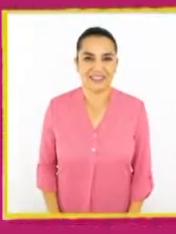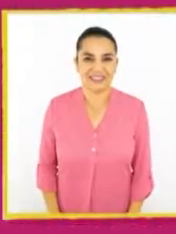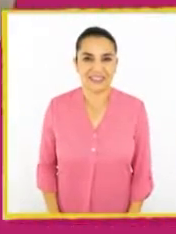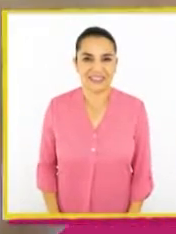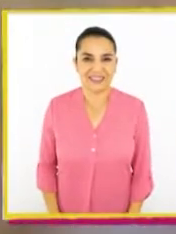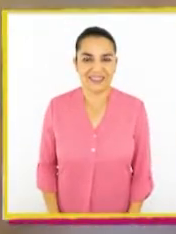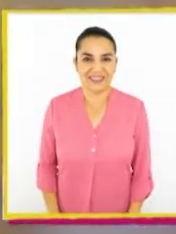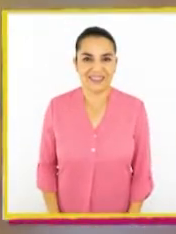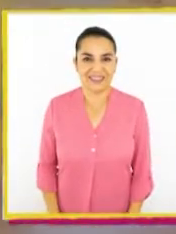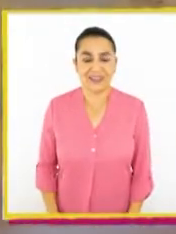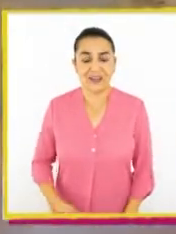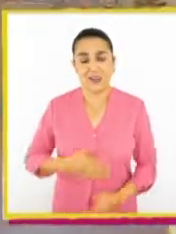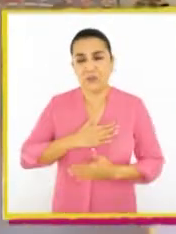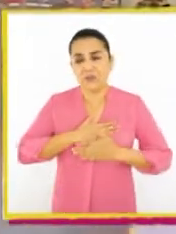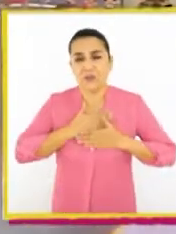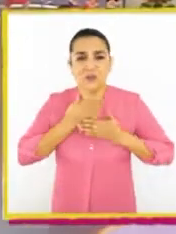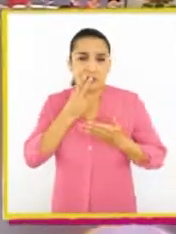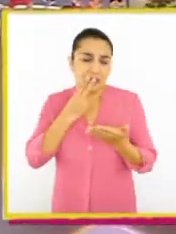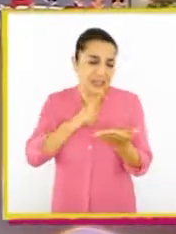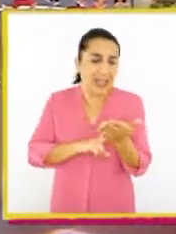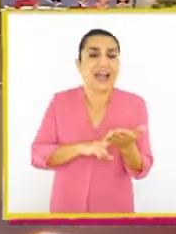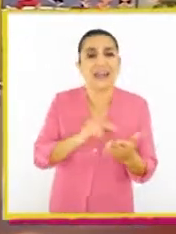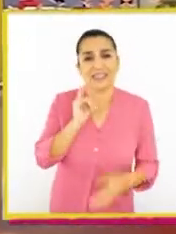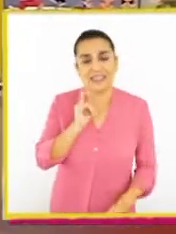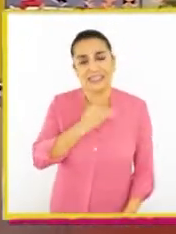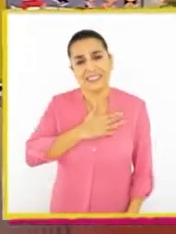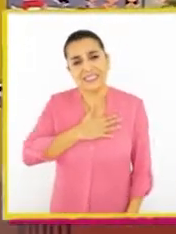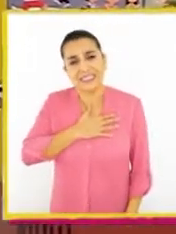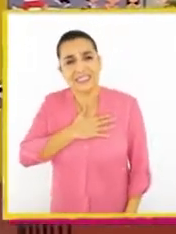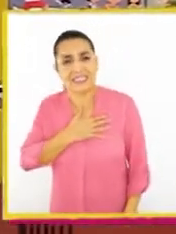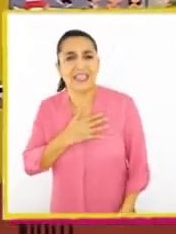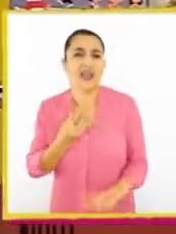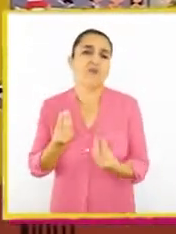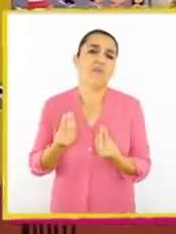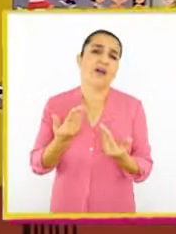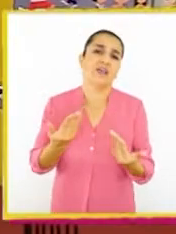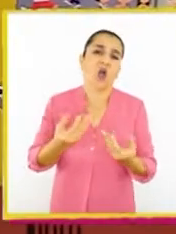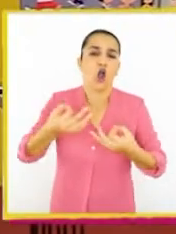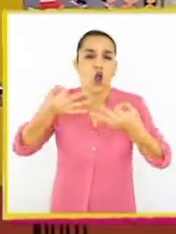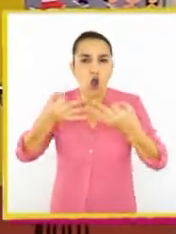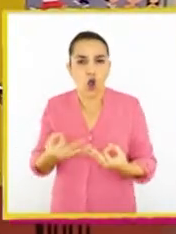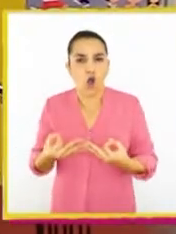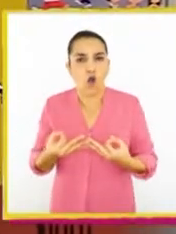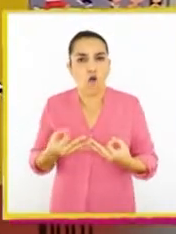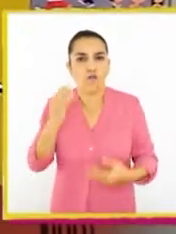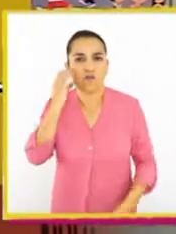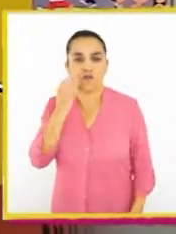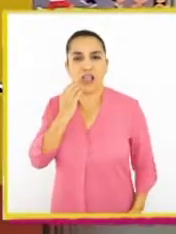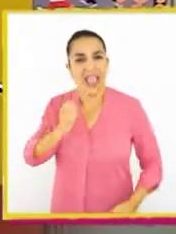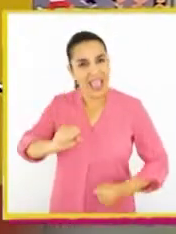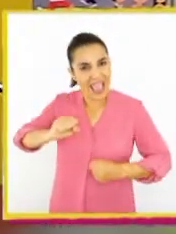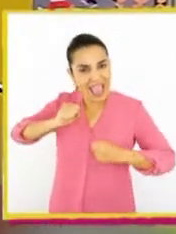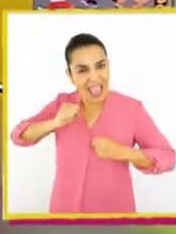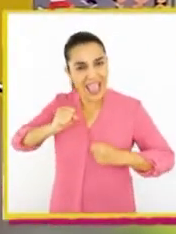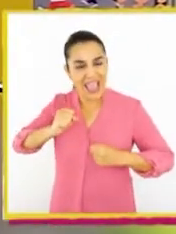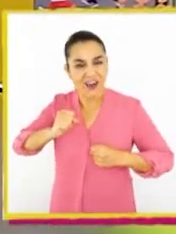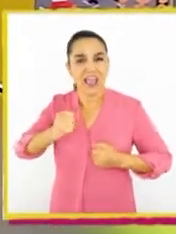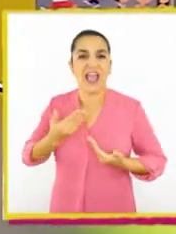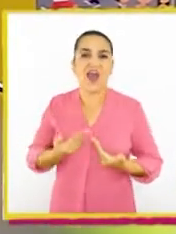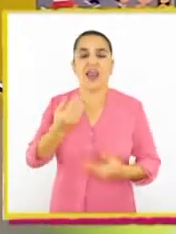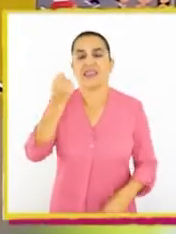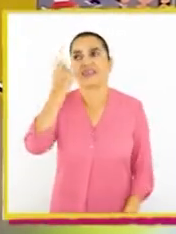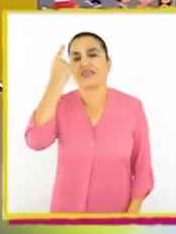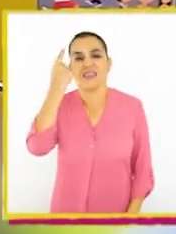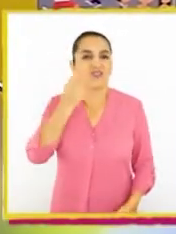Me emocioné un montón con las cartas, sí. Se pasaron. Obvio que Arturo Prat fue héroe y